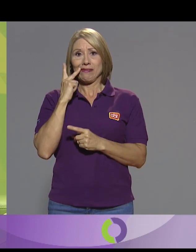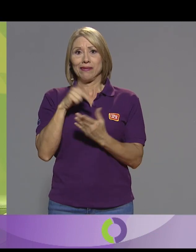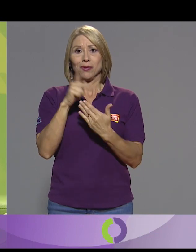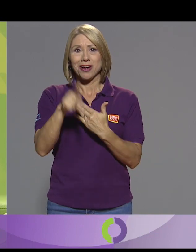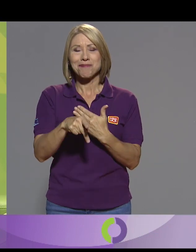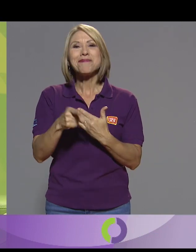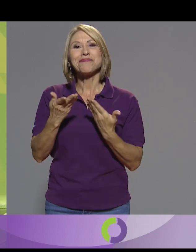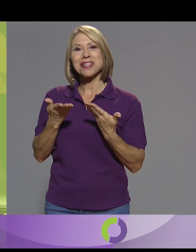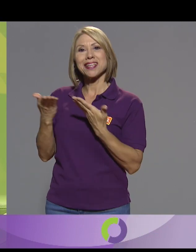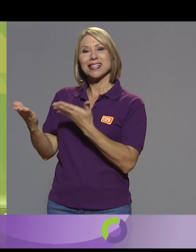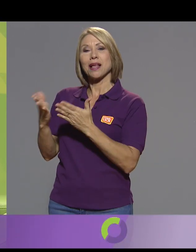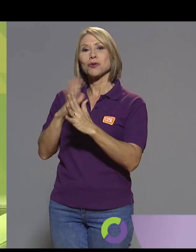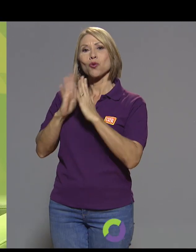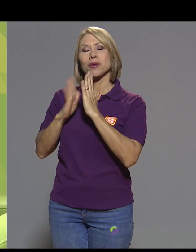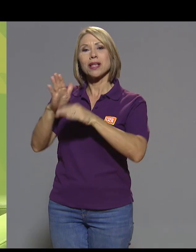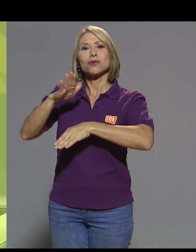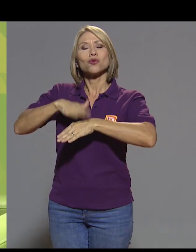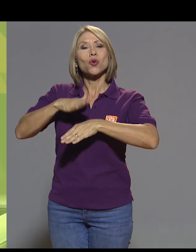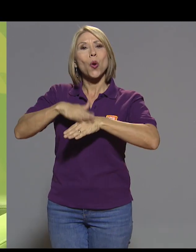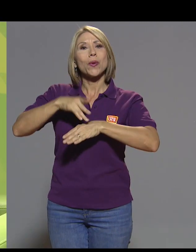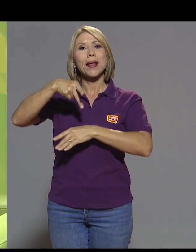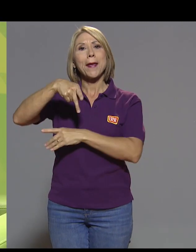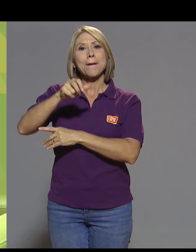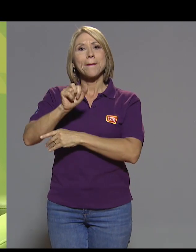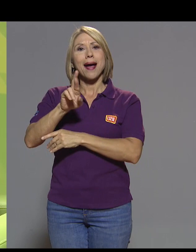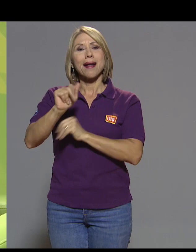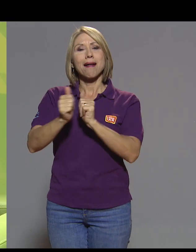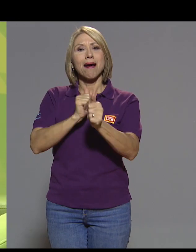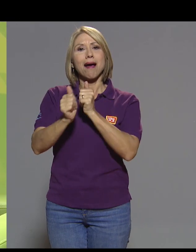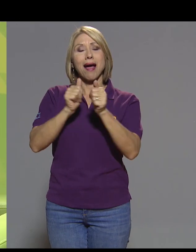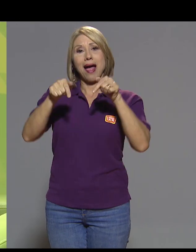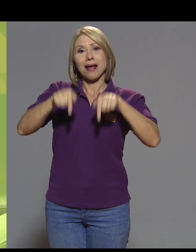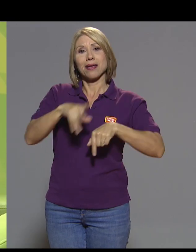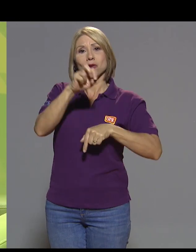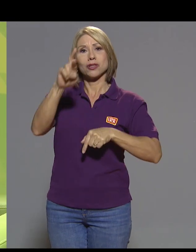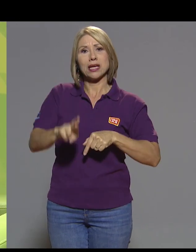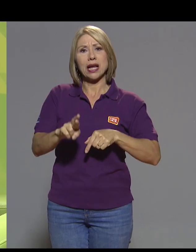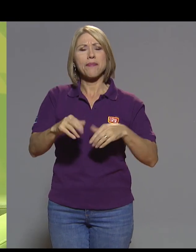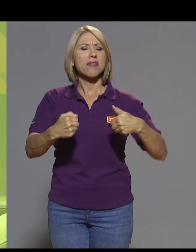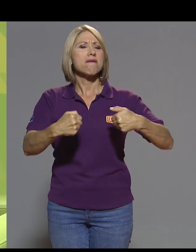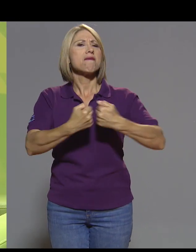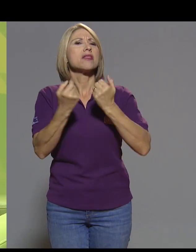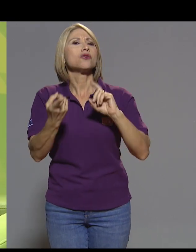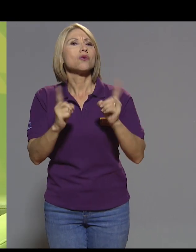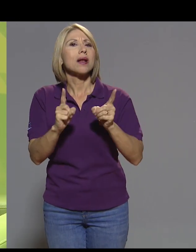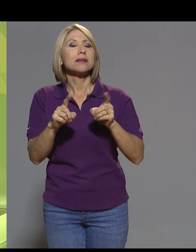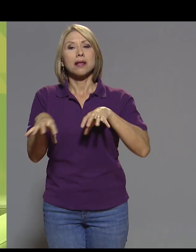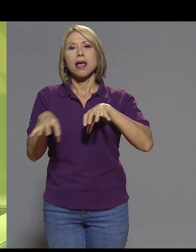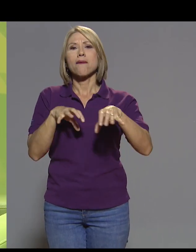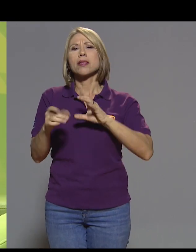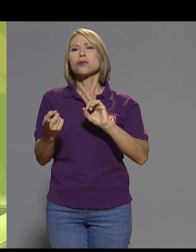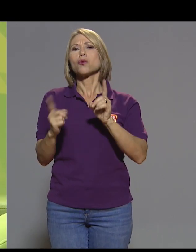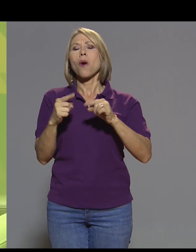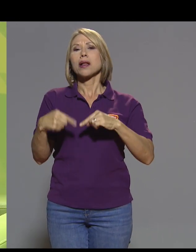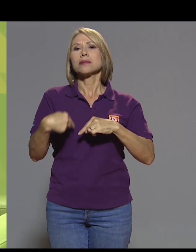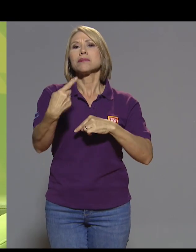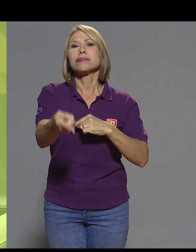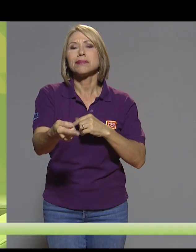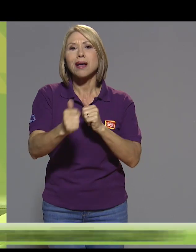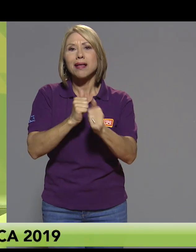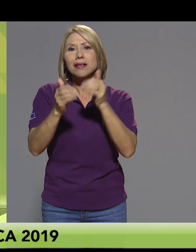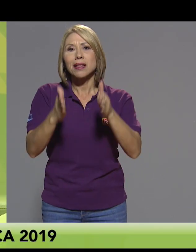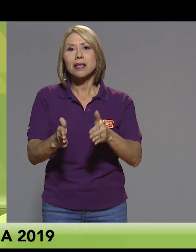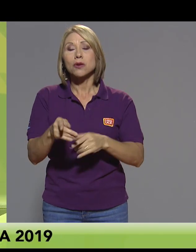transmisión le cuento que estamos conversando sobre el de para deporte aquí en costa rica qué retos hay qué eventos vienen para nuestros atletas